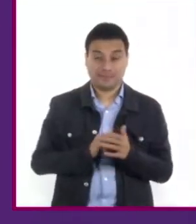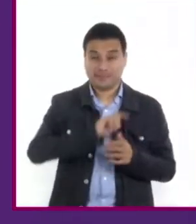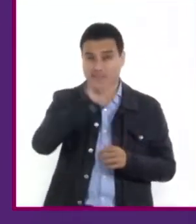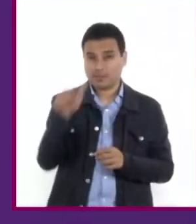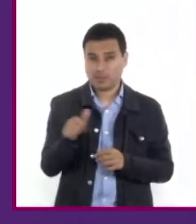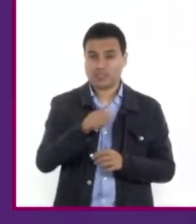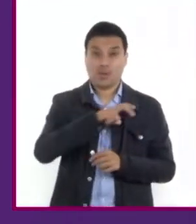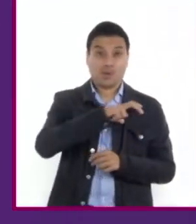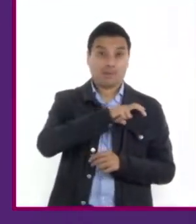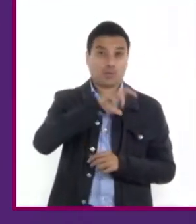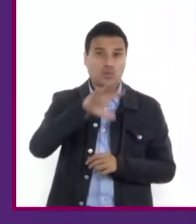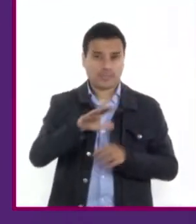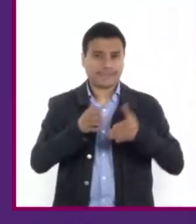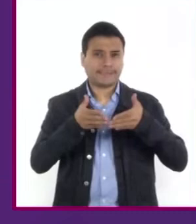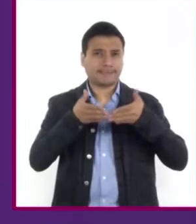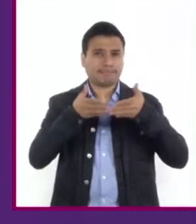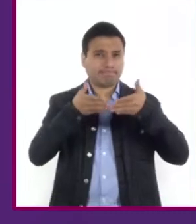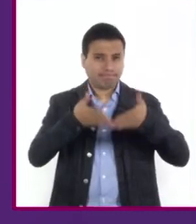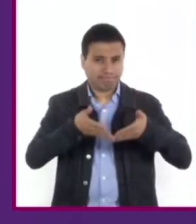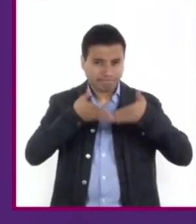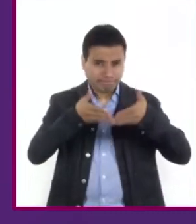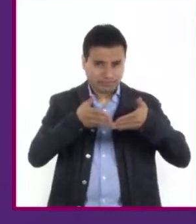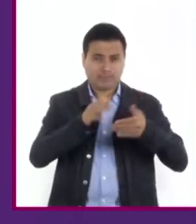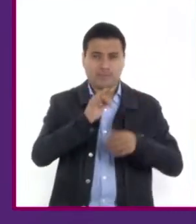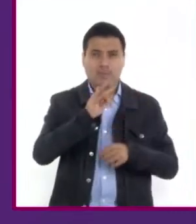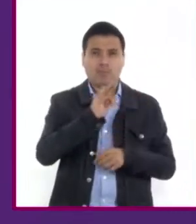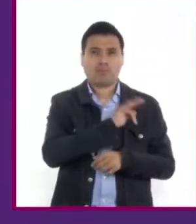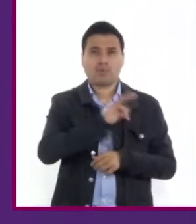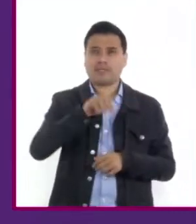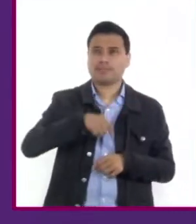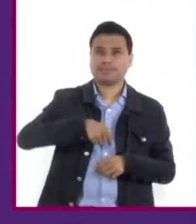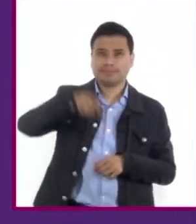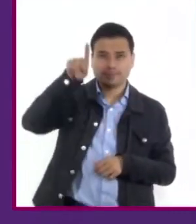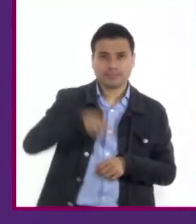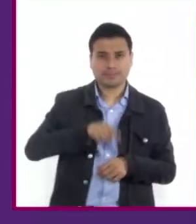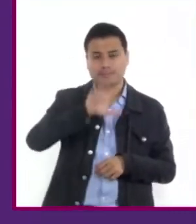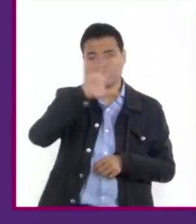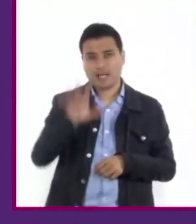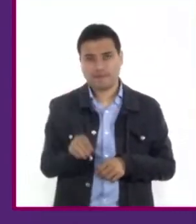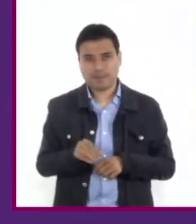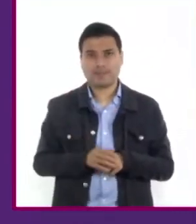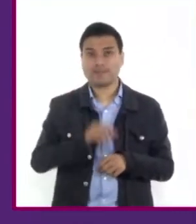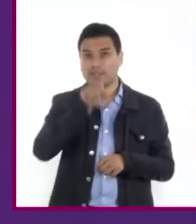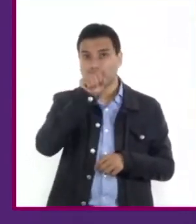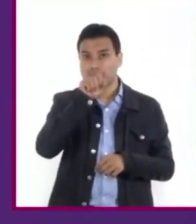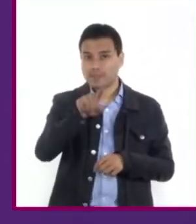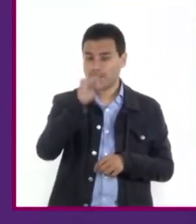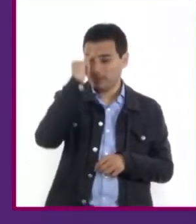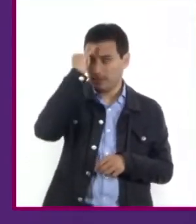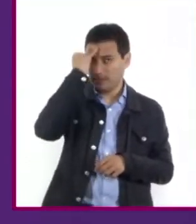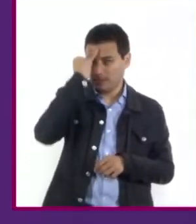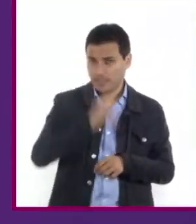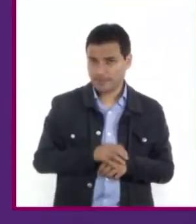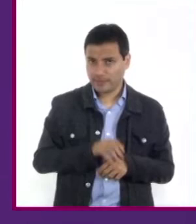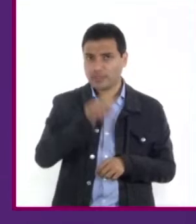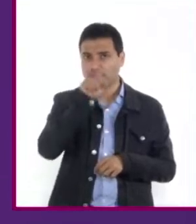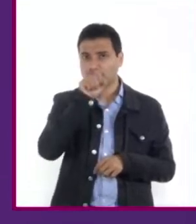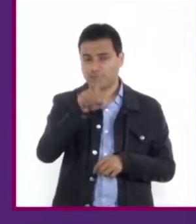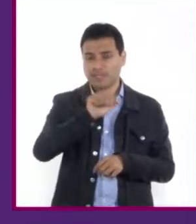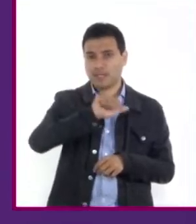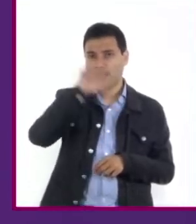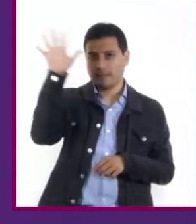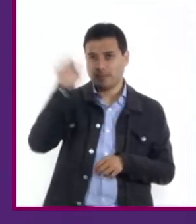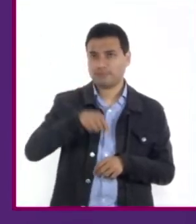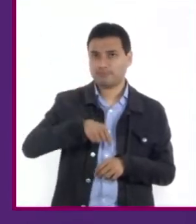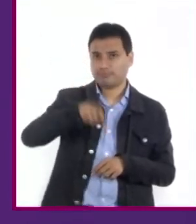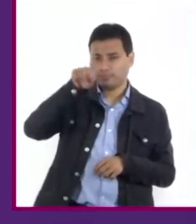portugueses establecieron lazos comerciales en algunos puntos de África, las costas de la India y el sudeste de Asia.